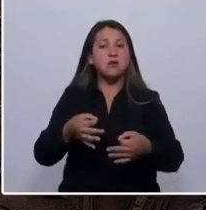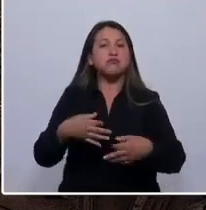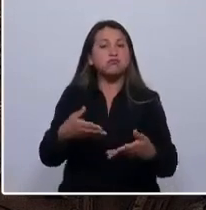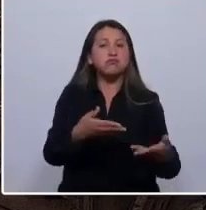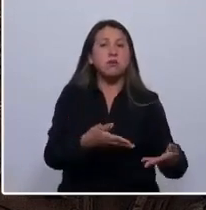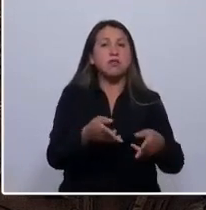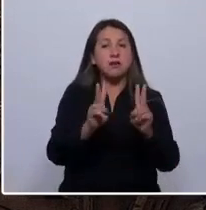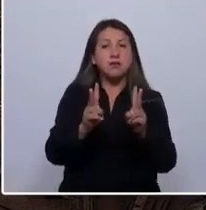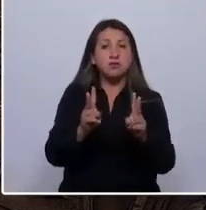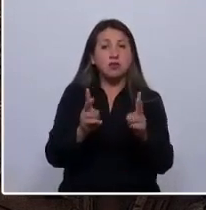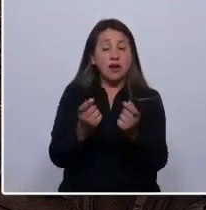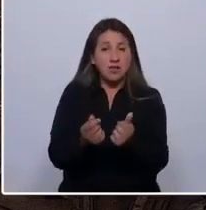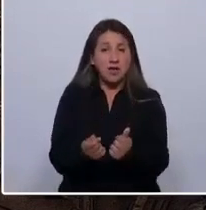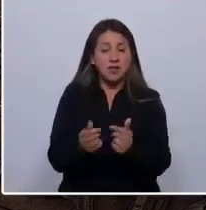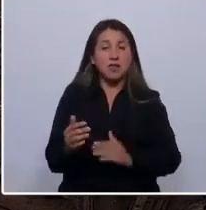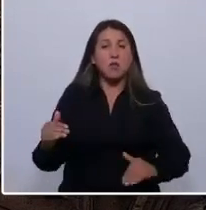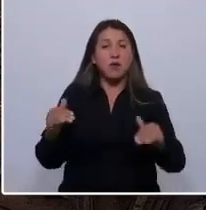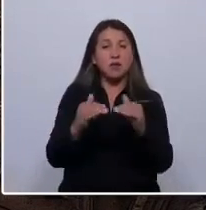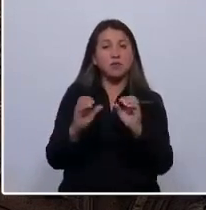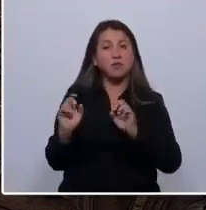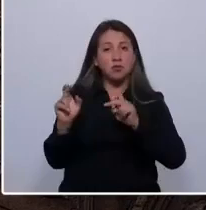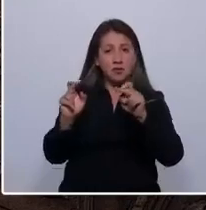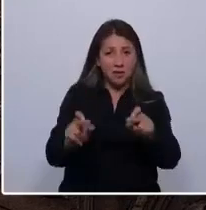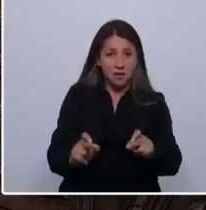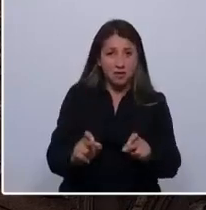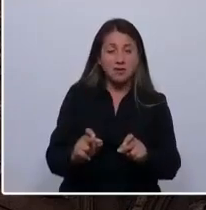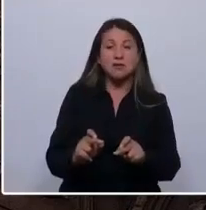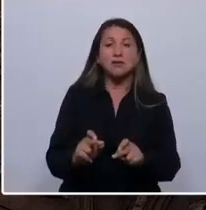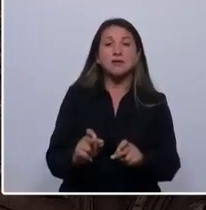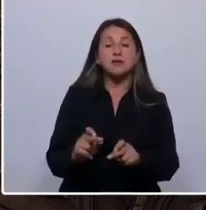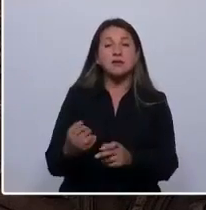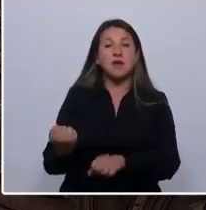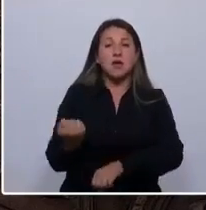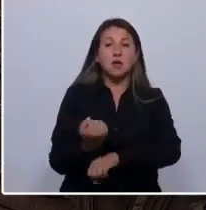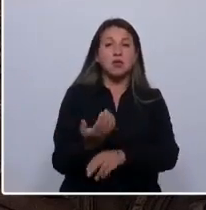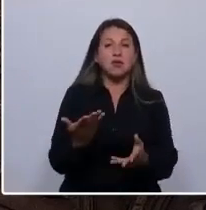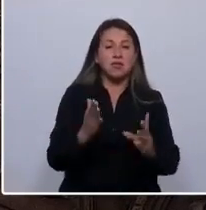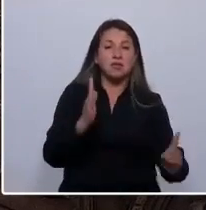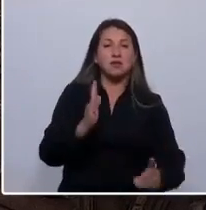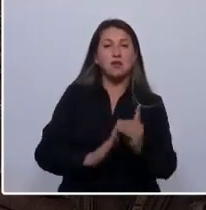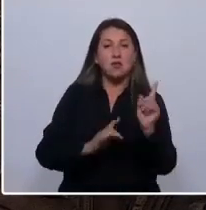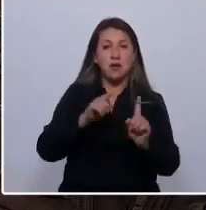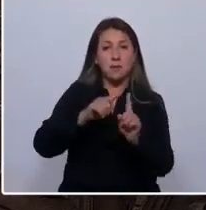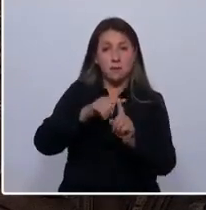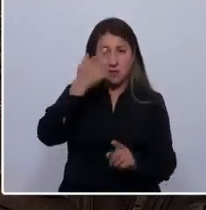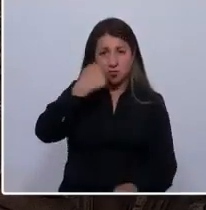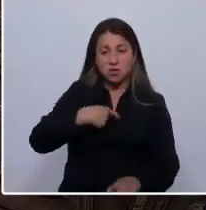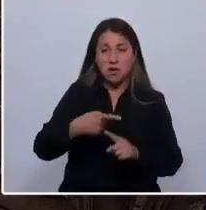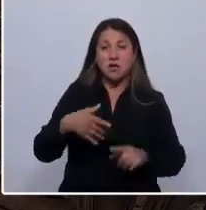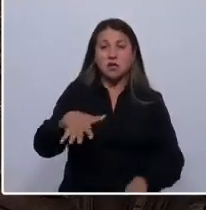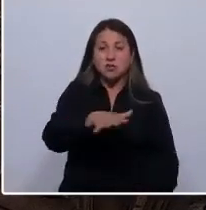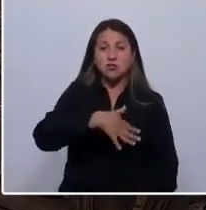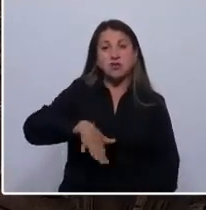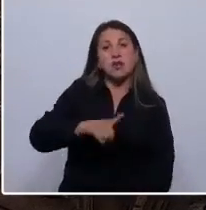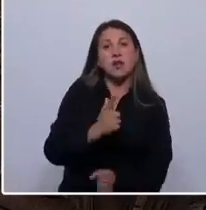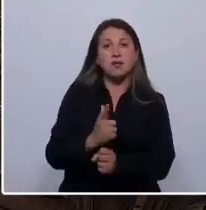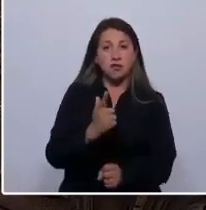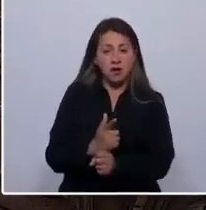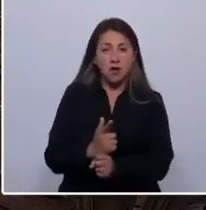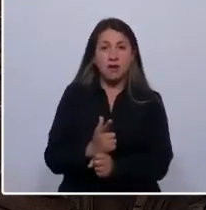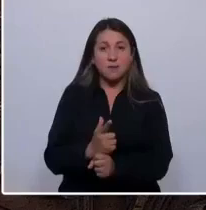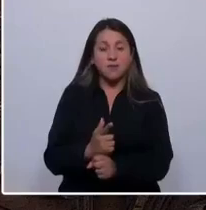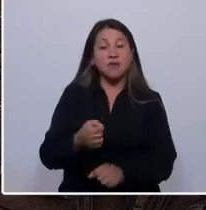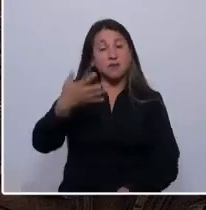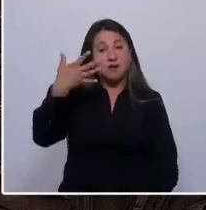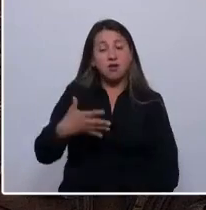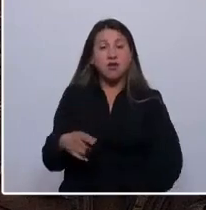de calidad con igualdad de oportunidades, que favorezca el desarrollo personal, social y laboral, que valore